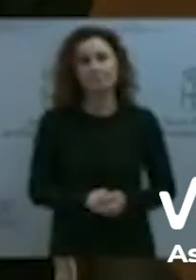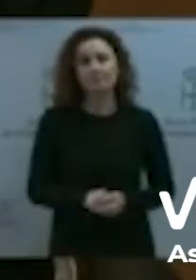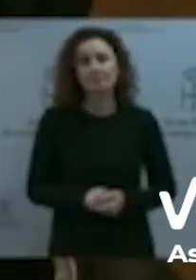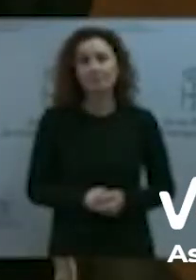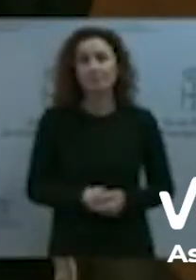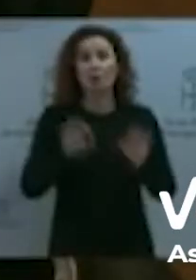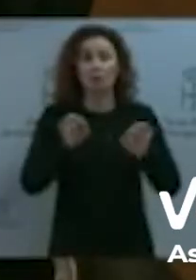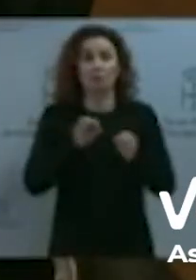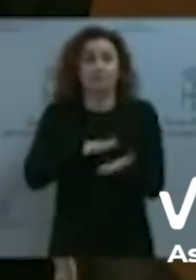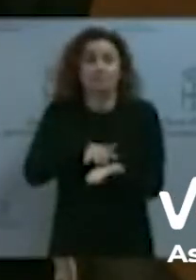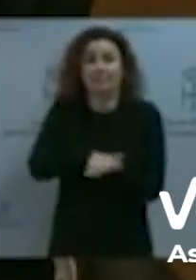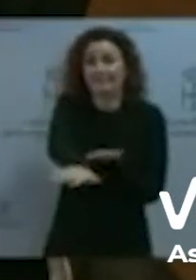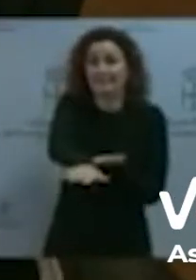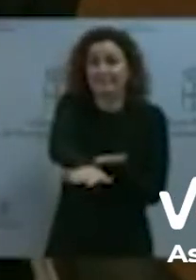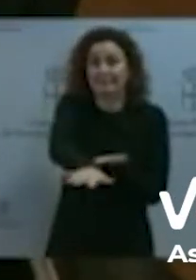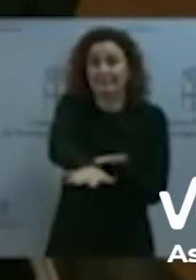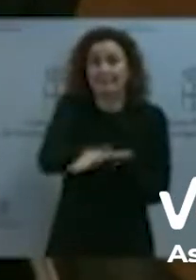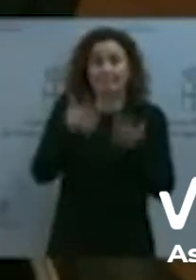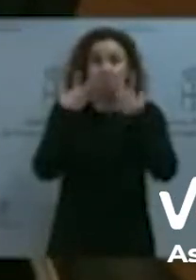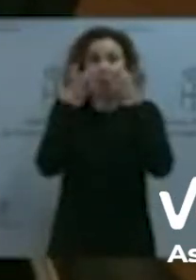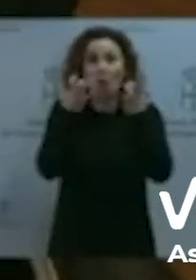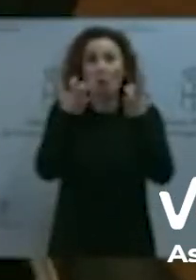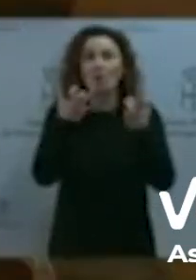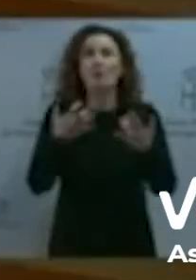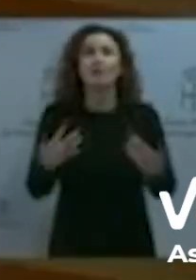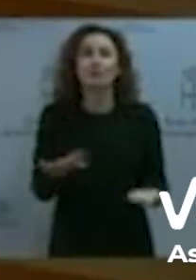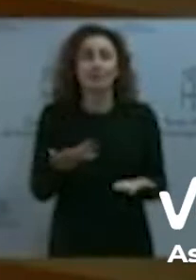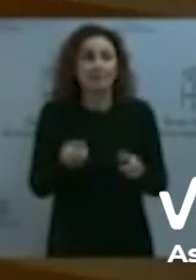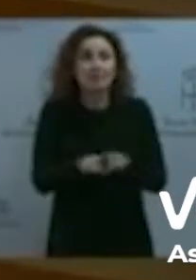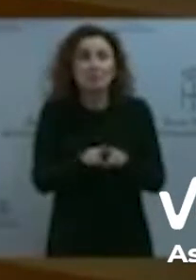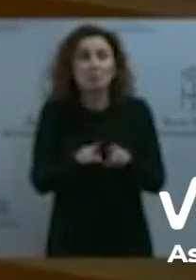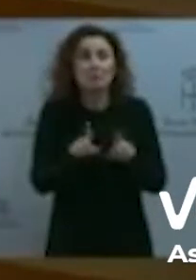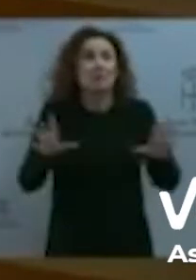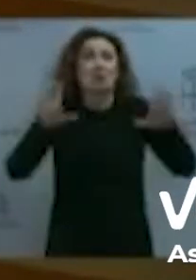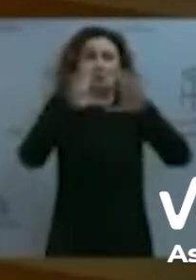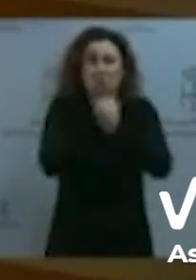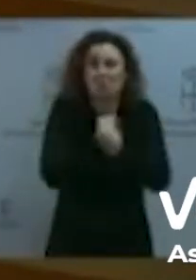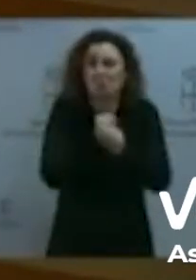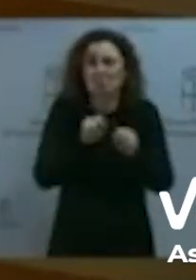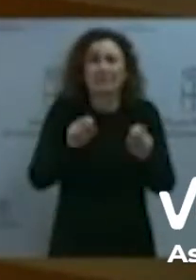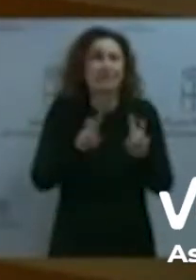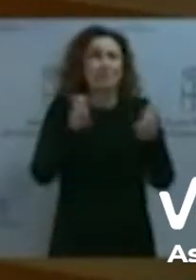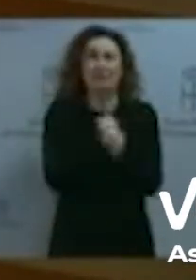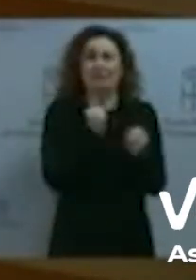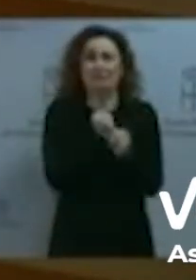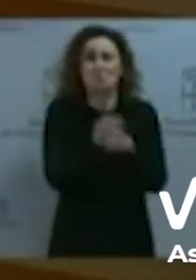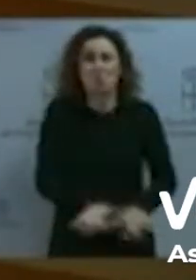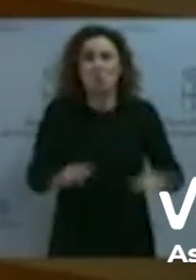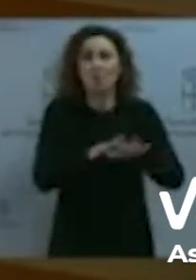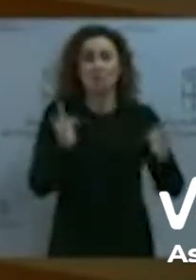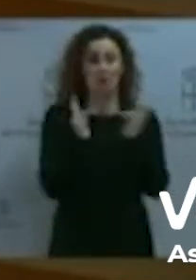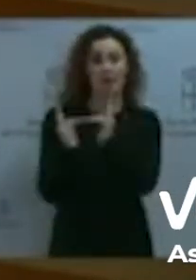malos. Han sido ustedes muy poco claros y lentos en sus acciones. Los números de camas para COVID, la capacidad de las UCIs,